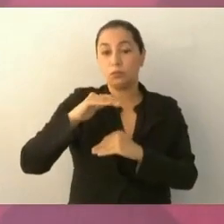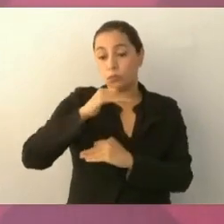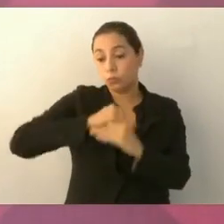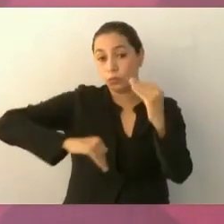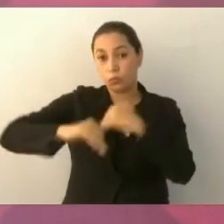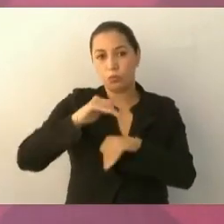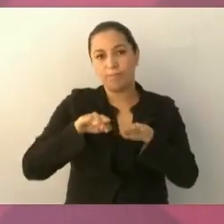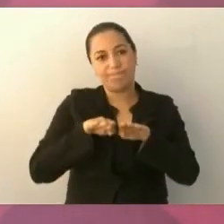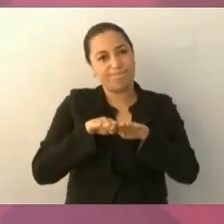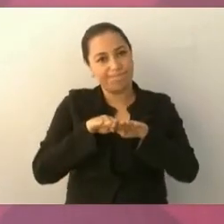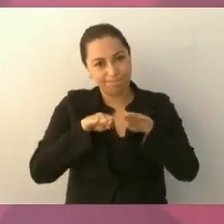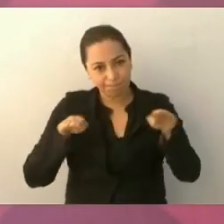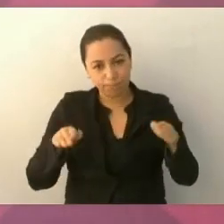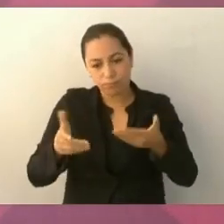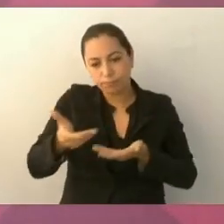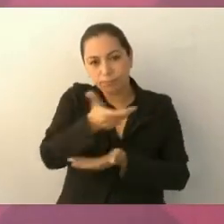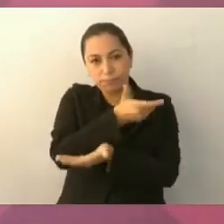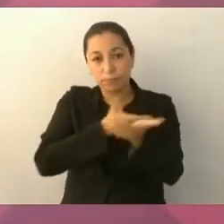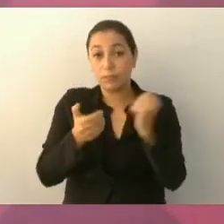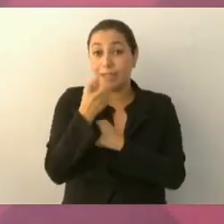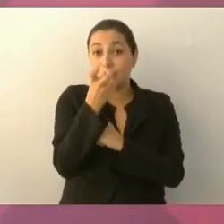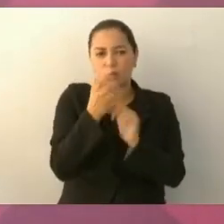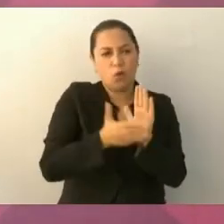Estas grandes obras.